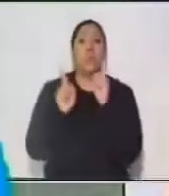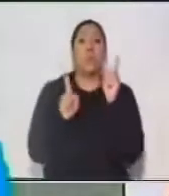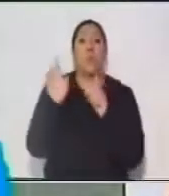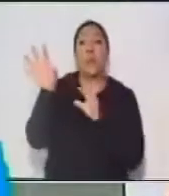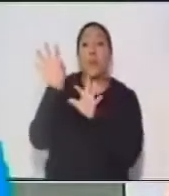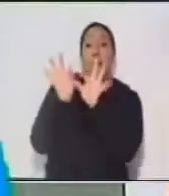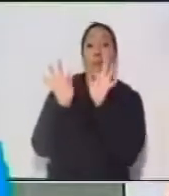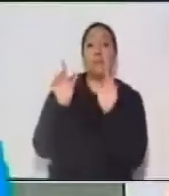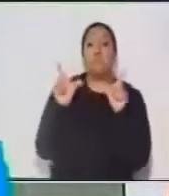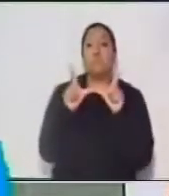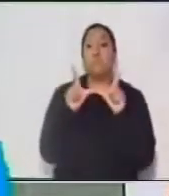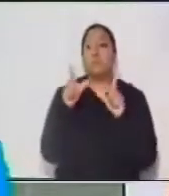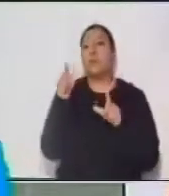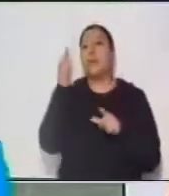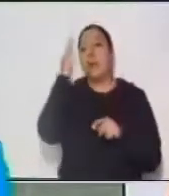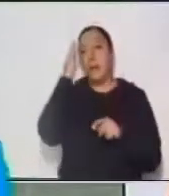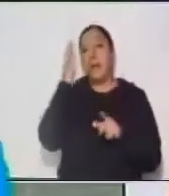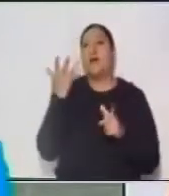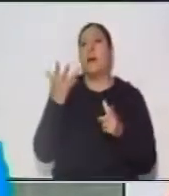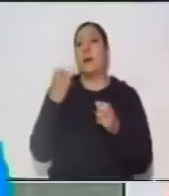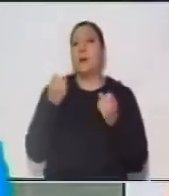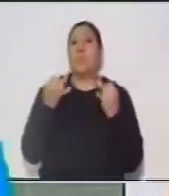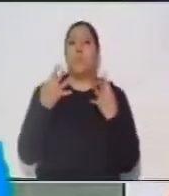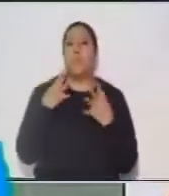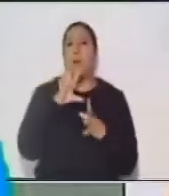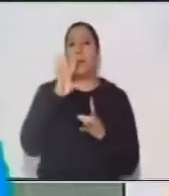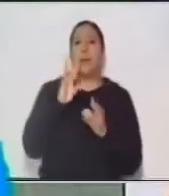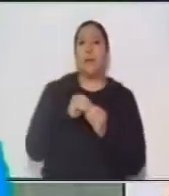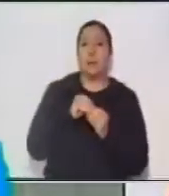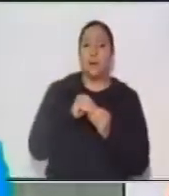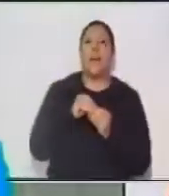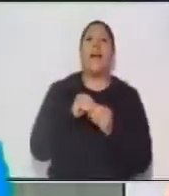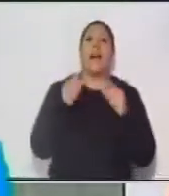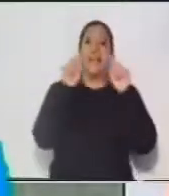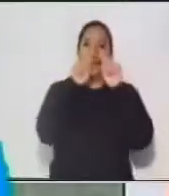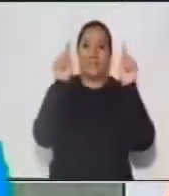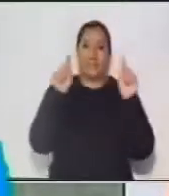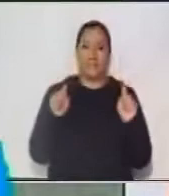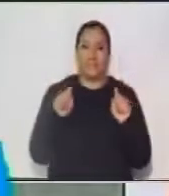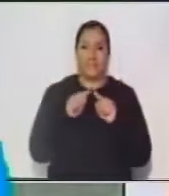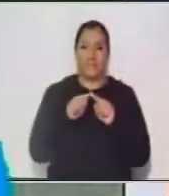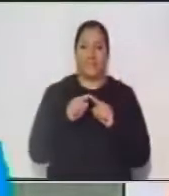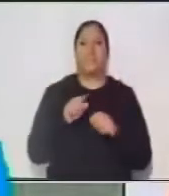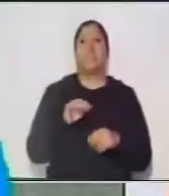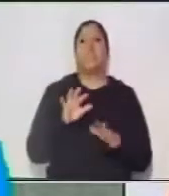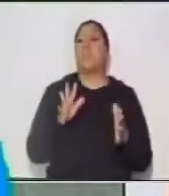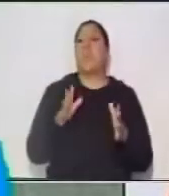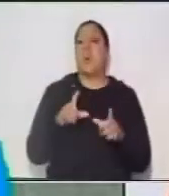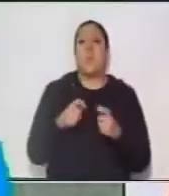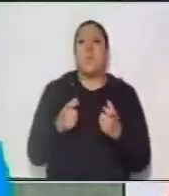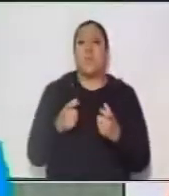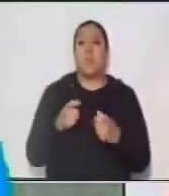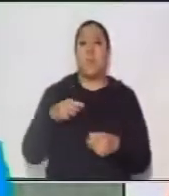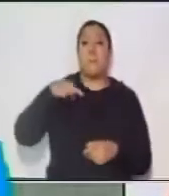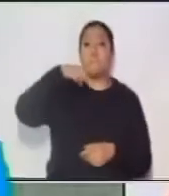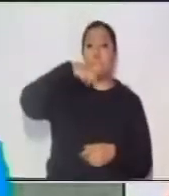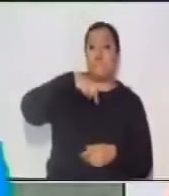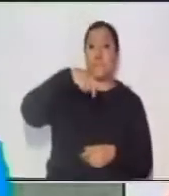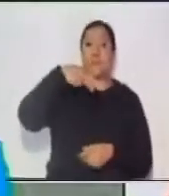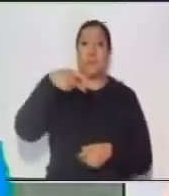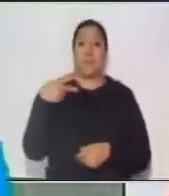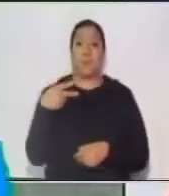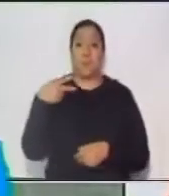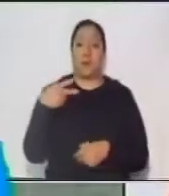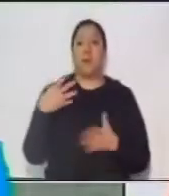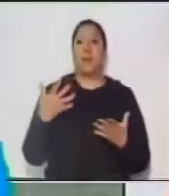lo que hacemos es decir que el perímetro va a ser igual. P me va a significar perímetro.